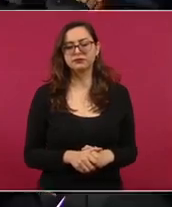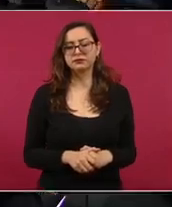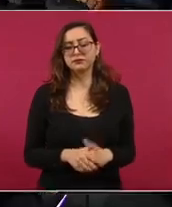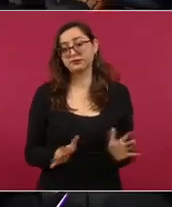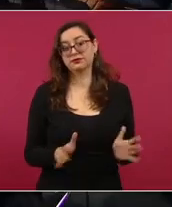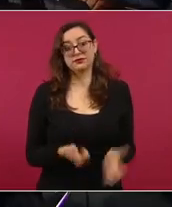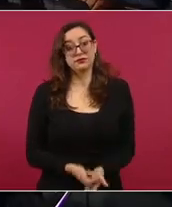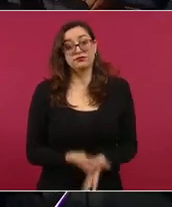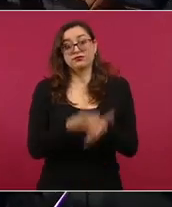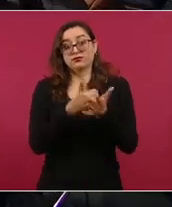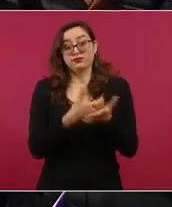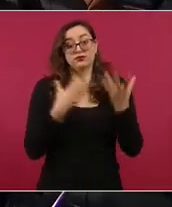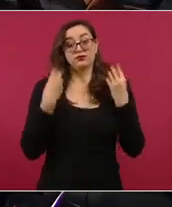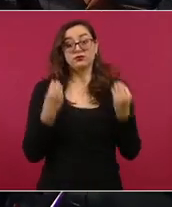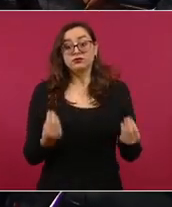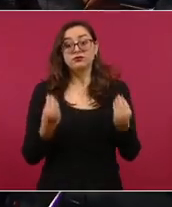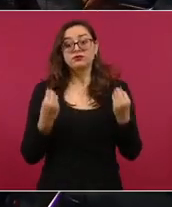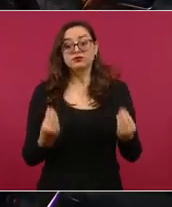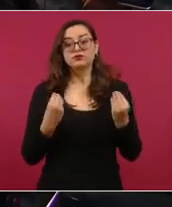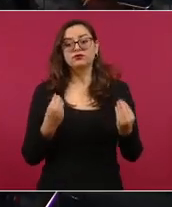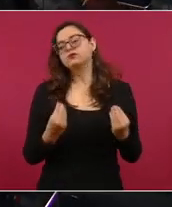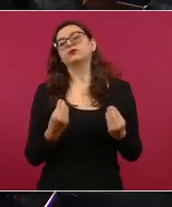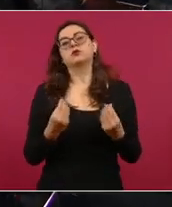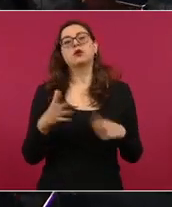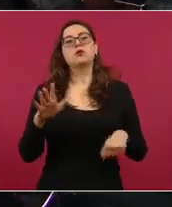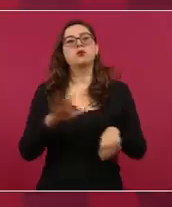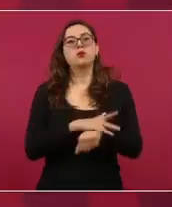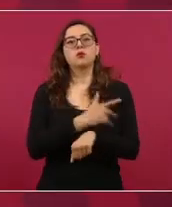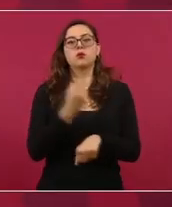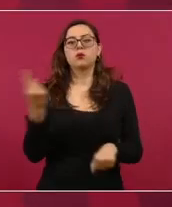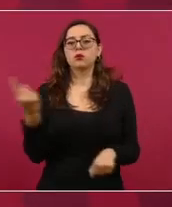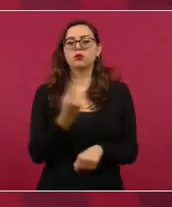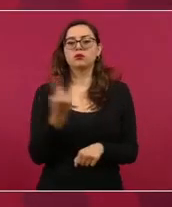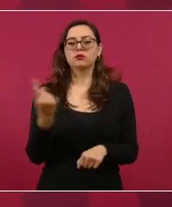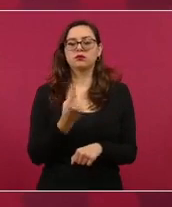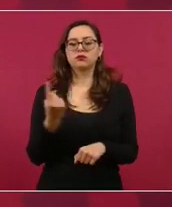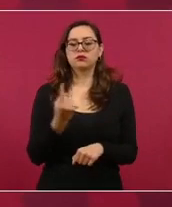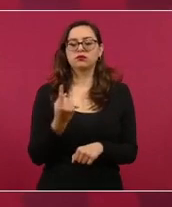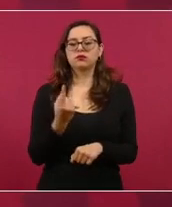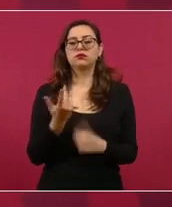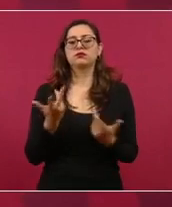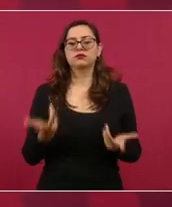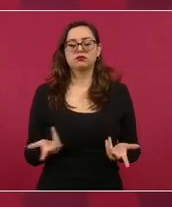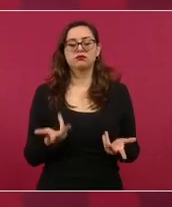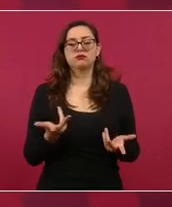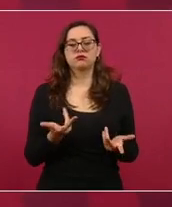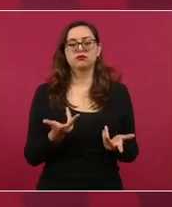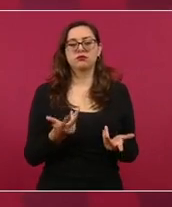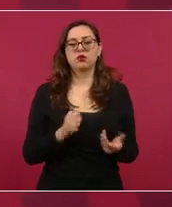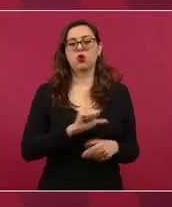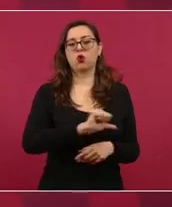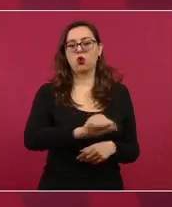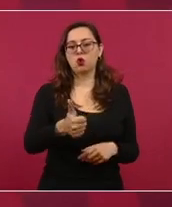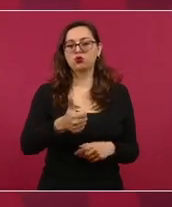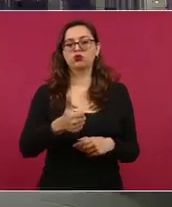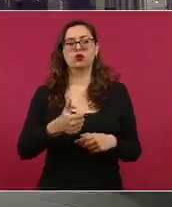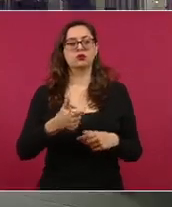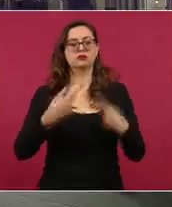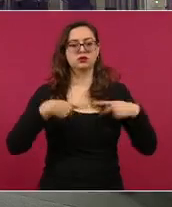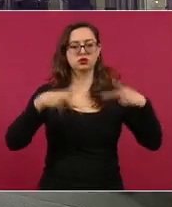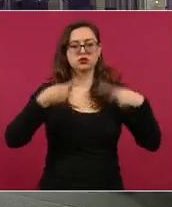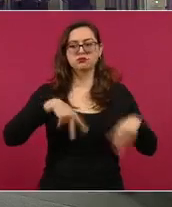Esto ayudaría muchísimo porque se le da oportunidad más a los